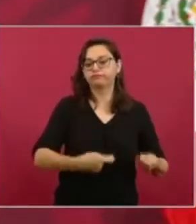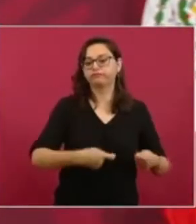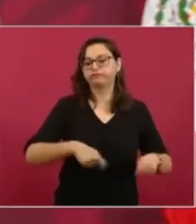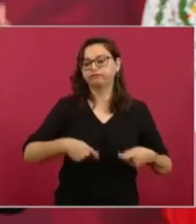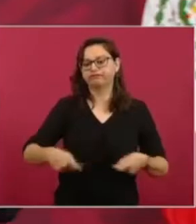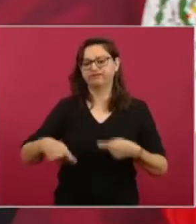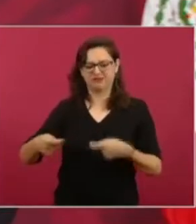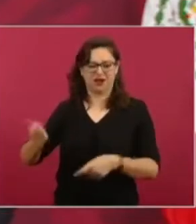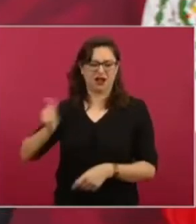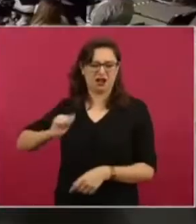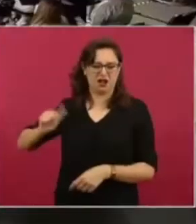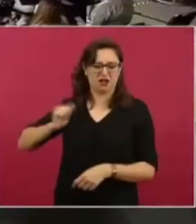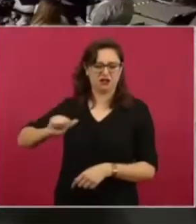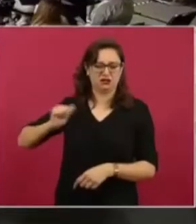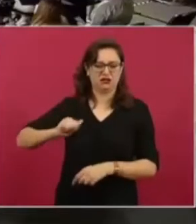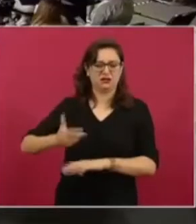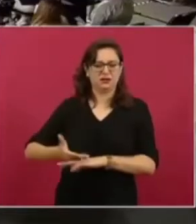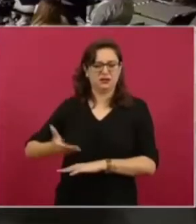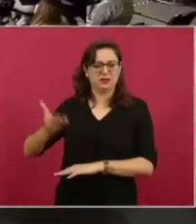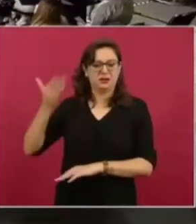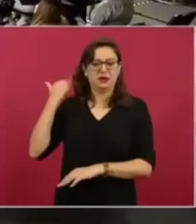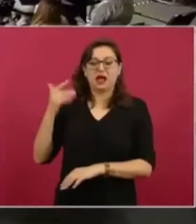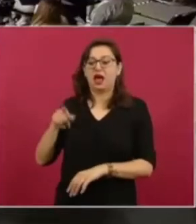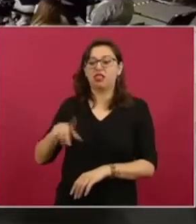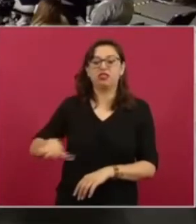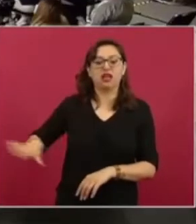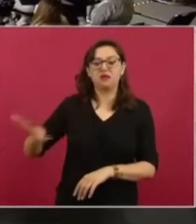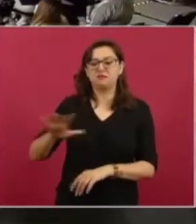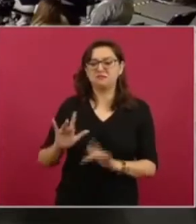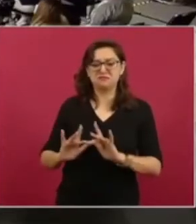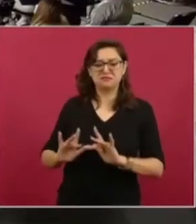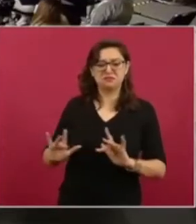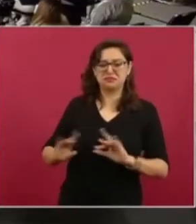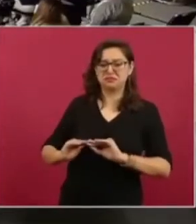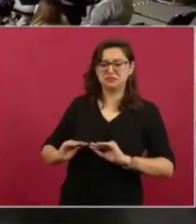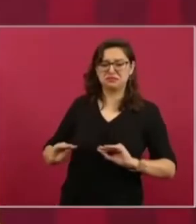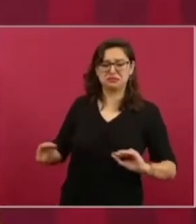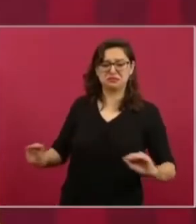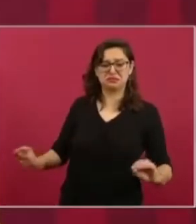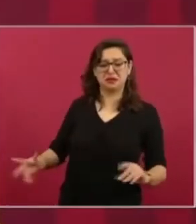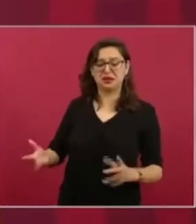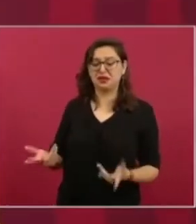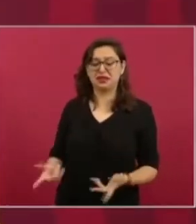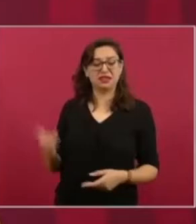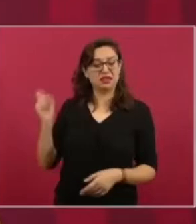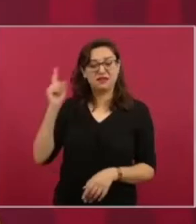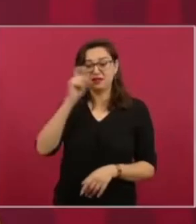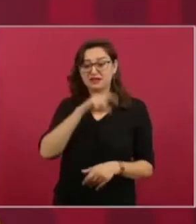Pero era inhóspito, era malsano el clima.